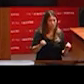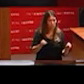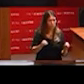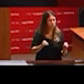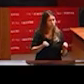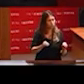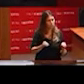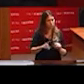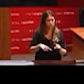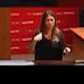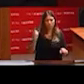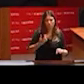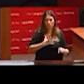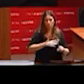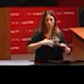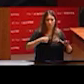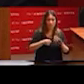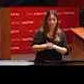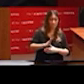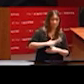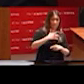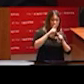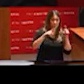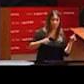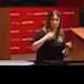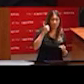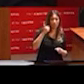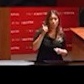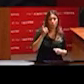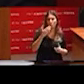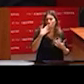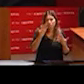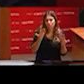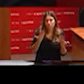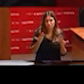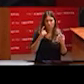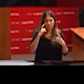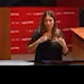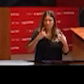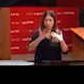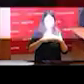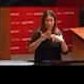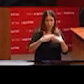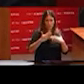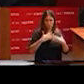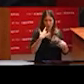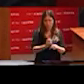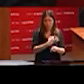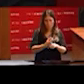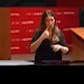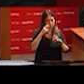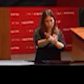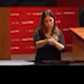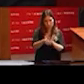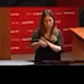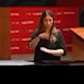eh se integren en nuestra en nuestra plantilla por lo menos integrar en el mundo laboral a las personas